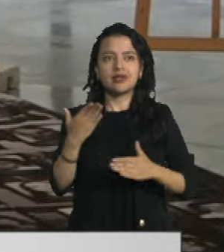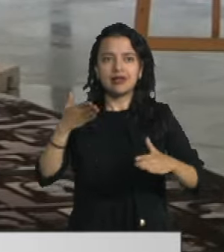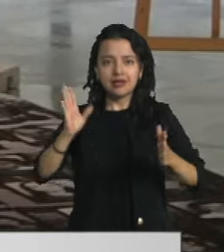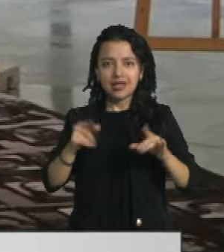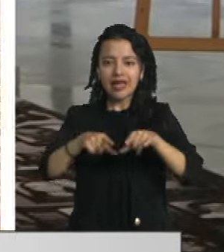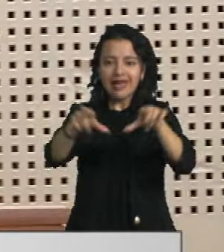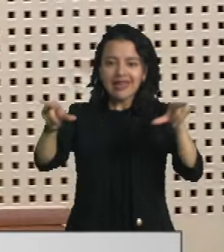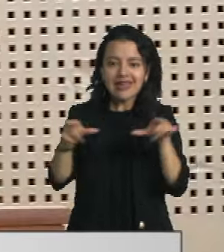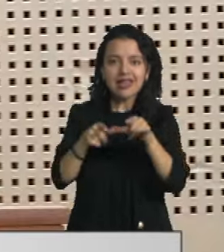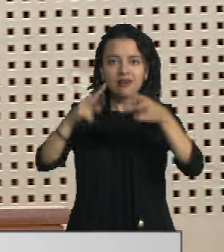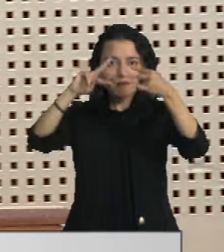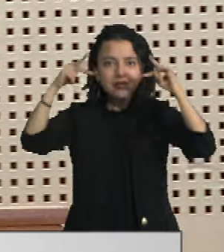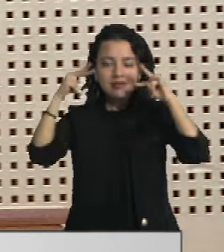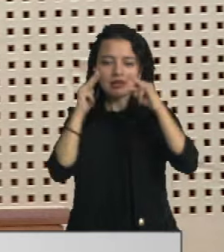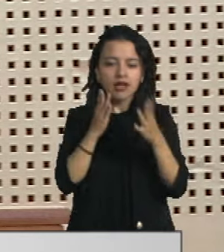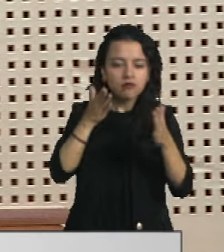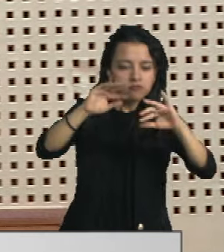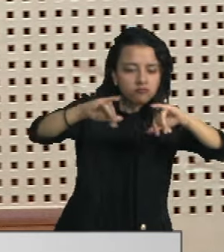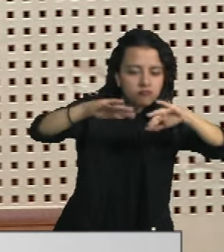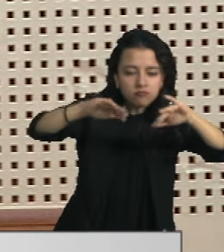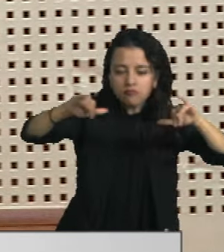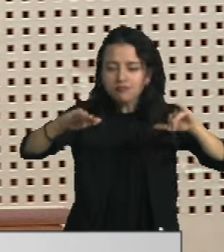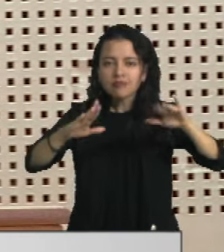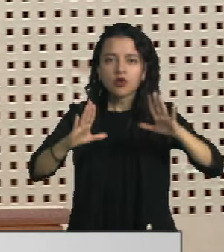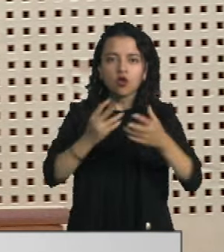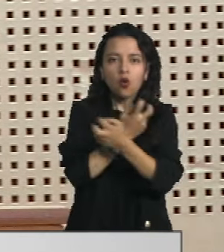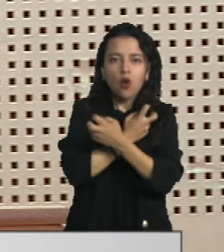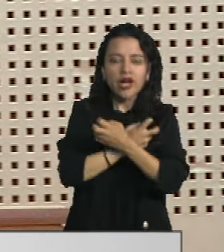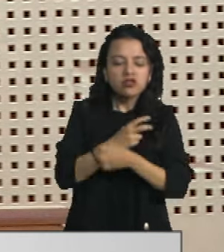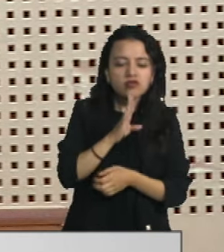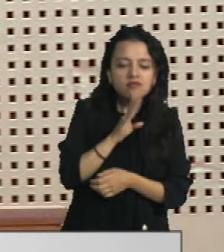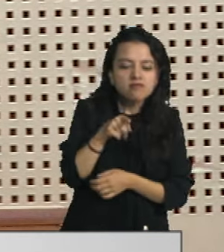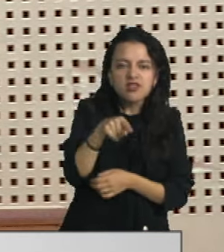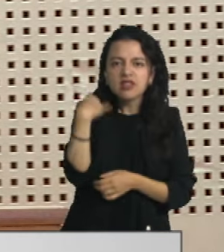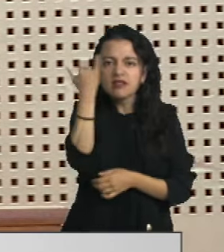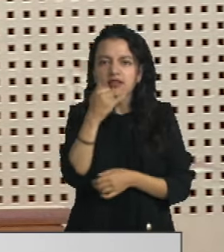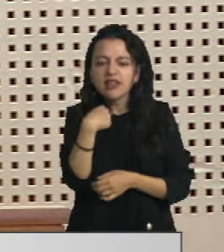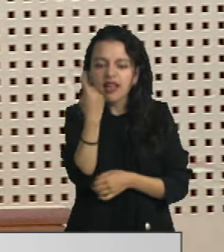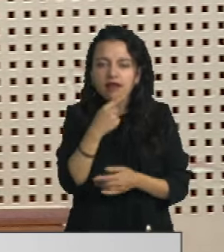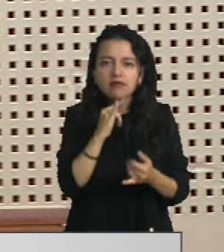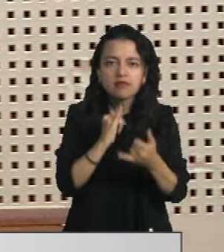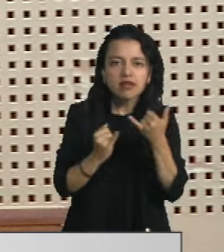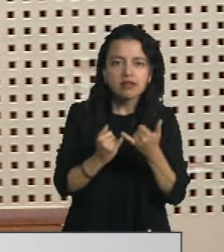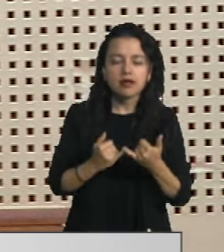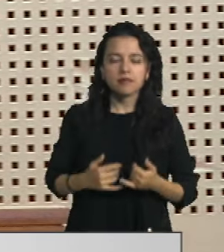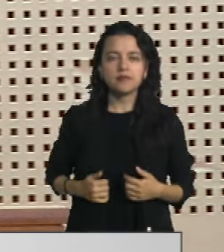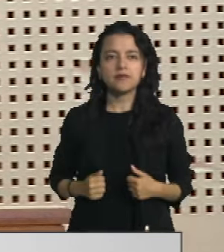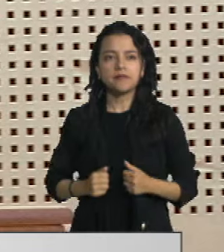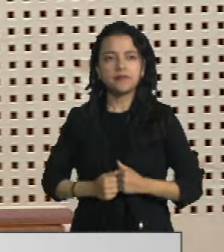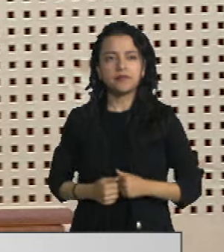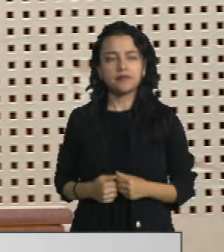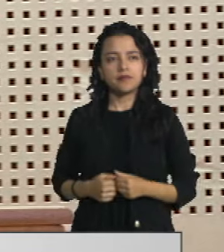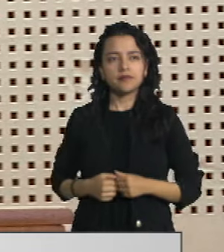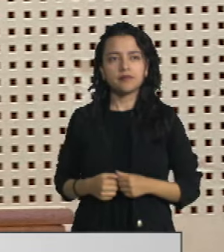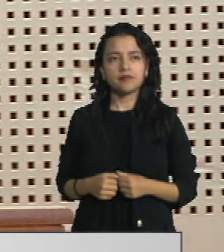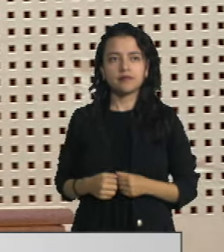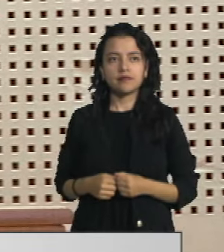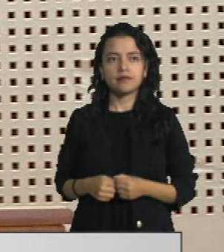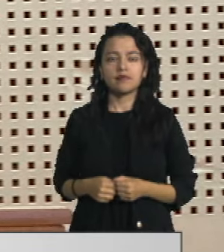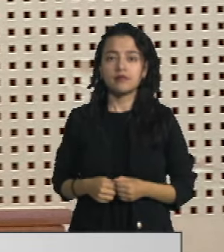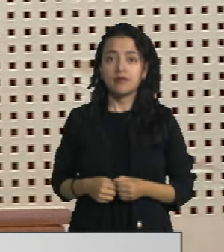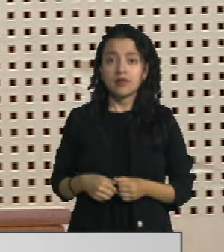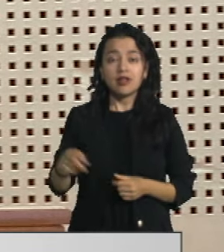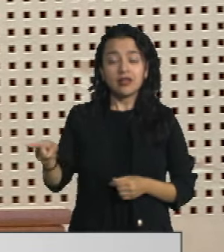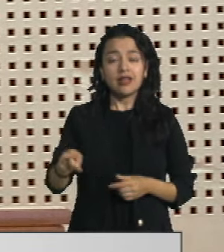intervención forense. Si bien la Justicia Especial para la Paz reitera en todas sus audiencias, no lo